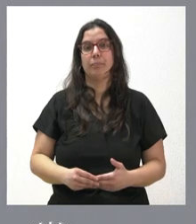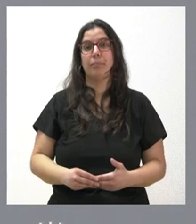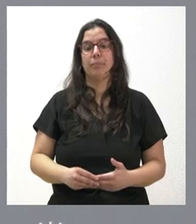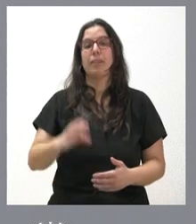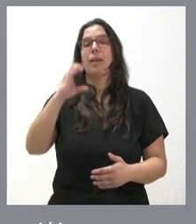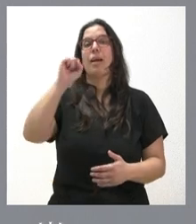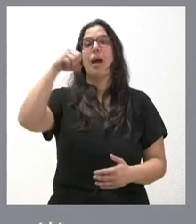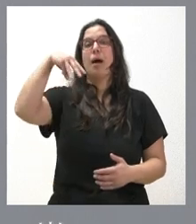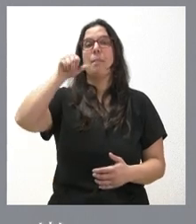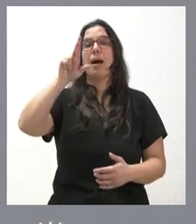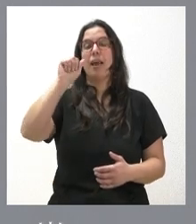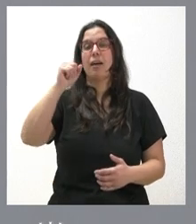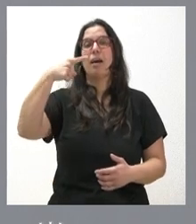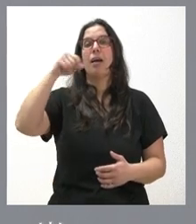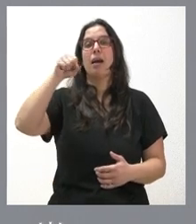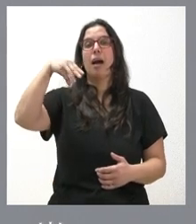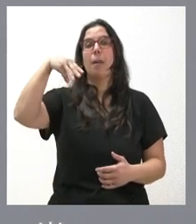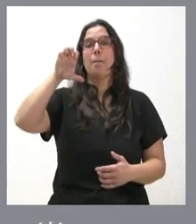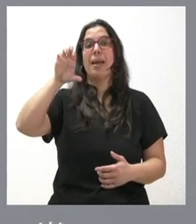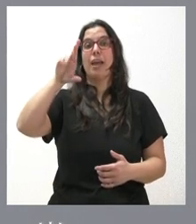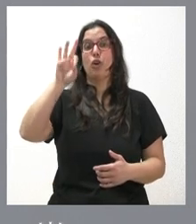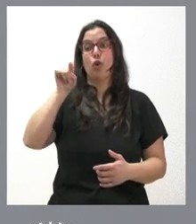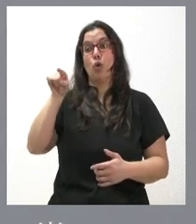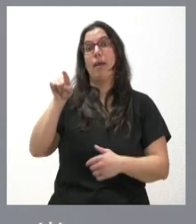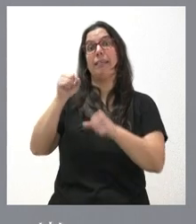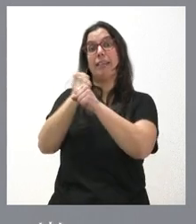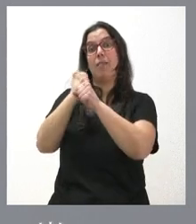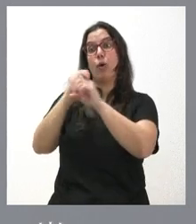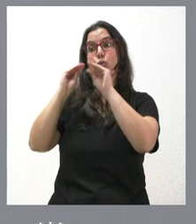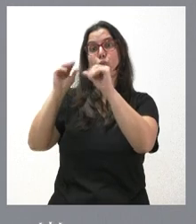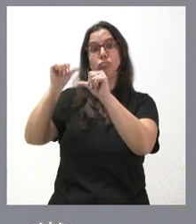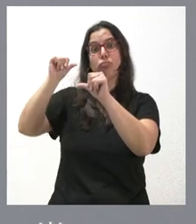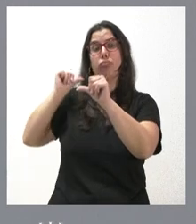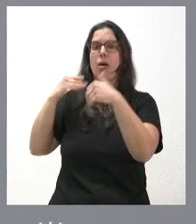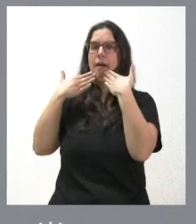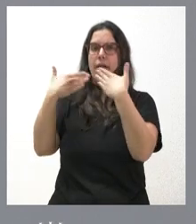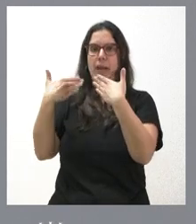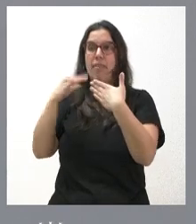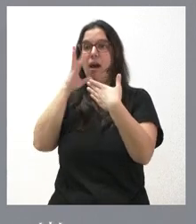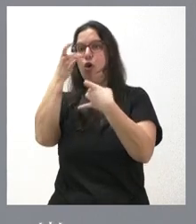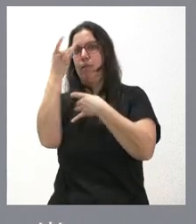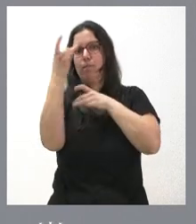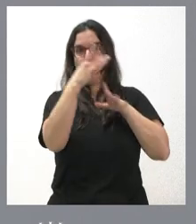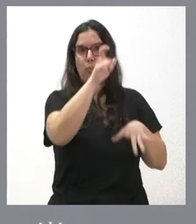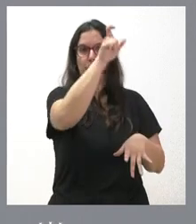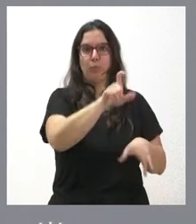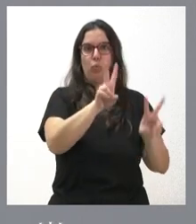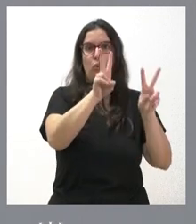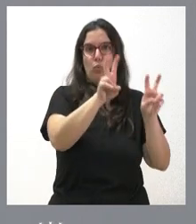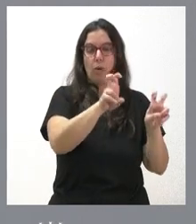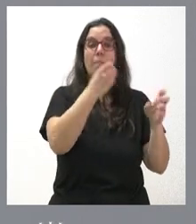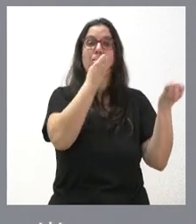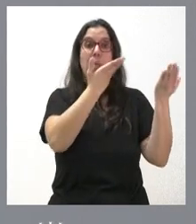cámara gamero a quien Les agradecemos a quien agradecemos los servicios prestados por tanto damos la